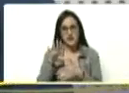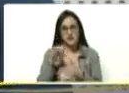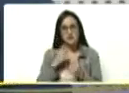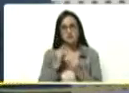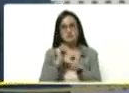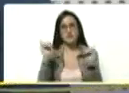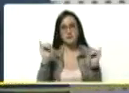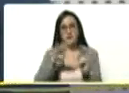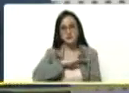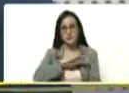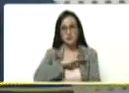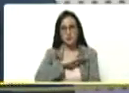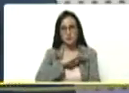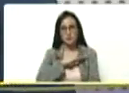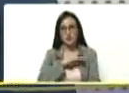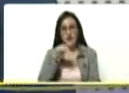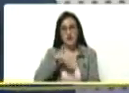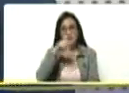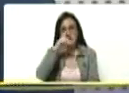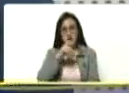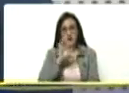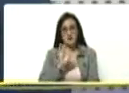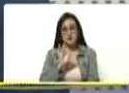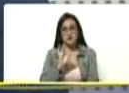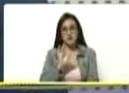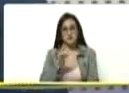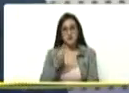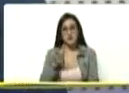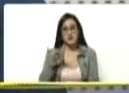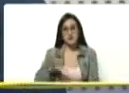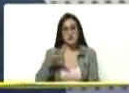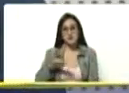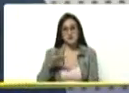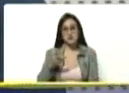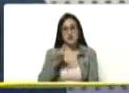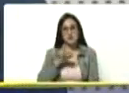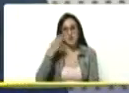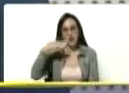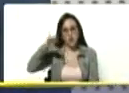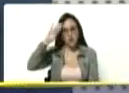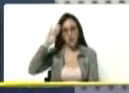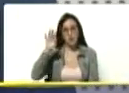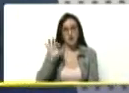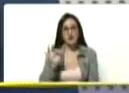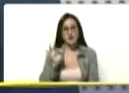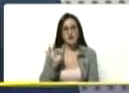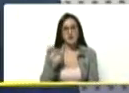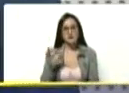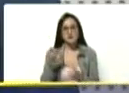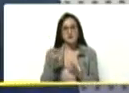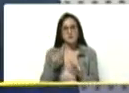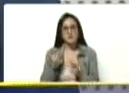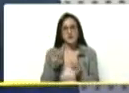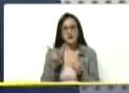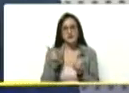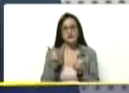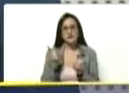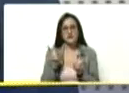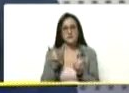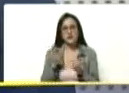emancipación. Este año ha significado un complejo escenario para Cuba, particularmente el recrudecimiento del